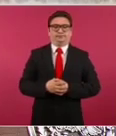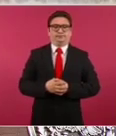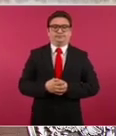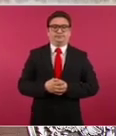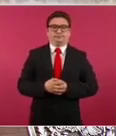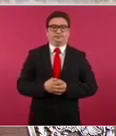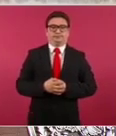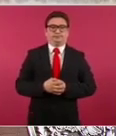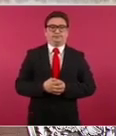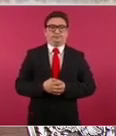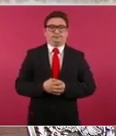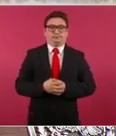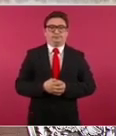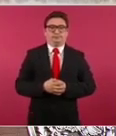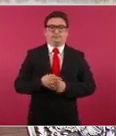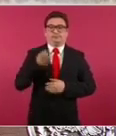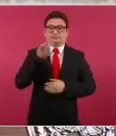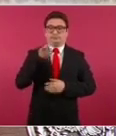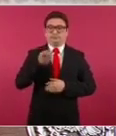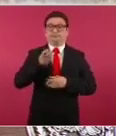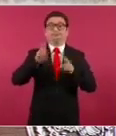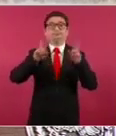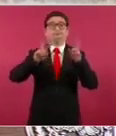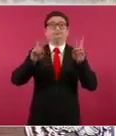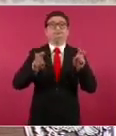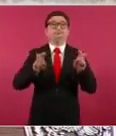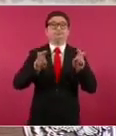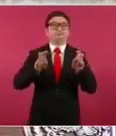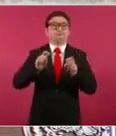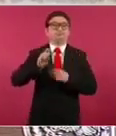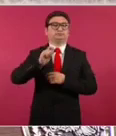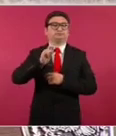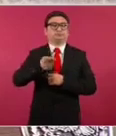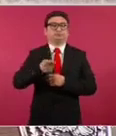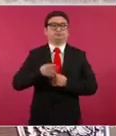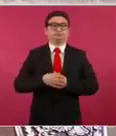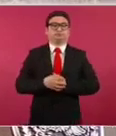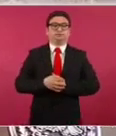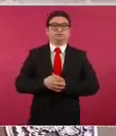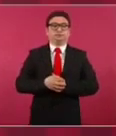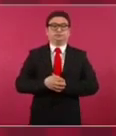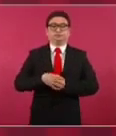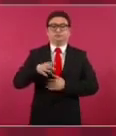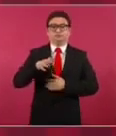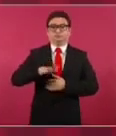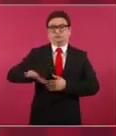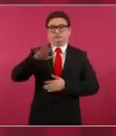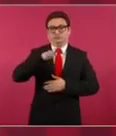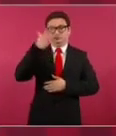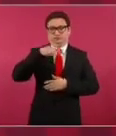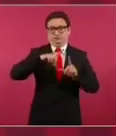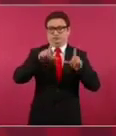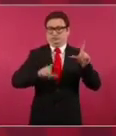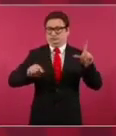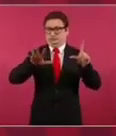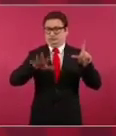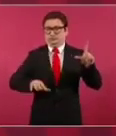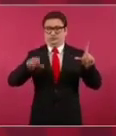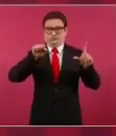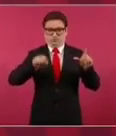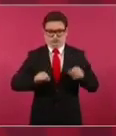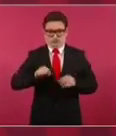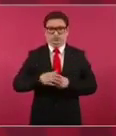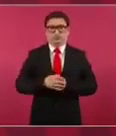Esto por lo que corresponde al sur del país, y lo mismo se está